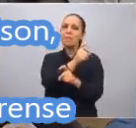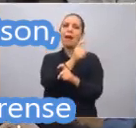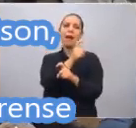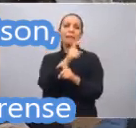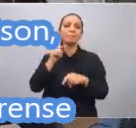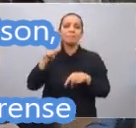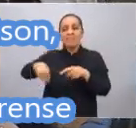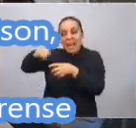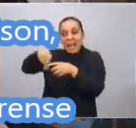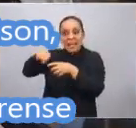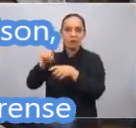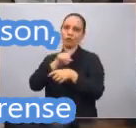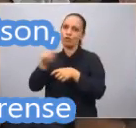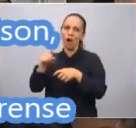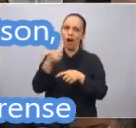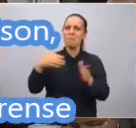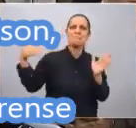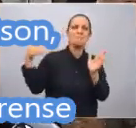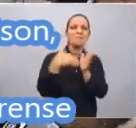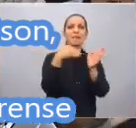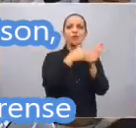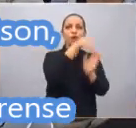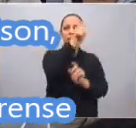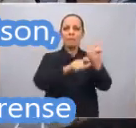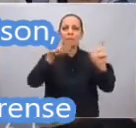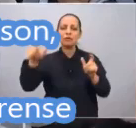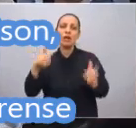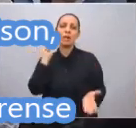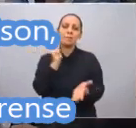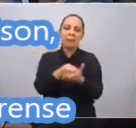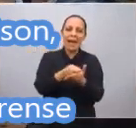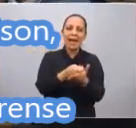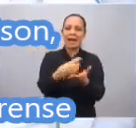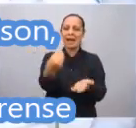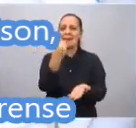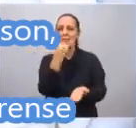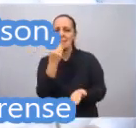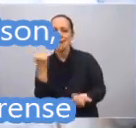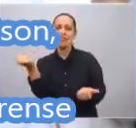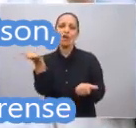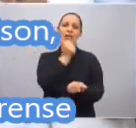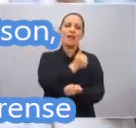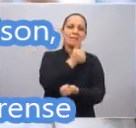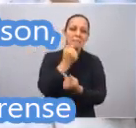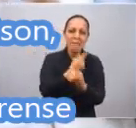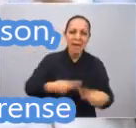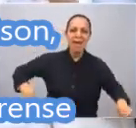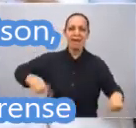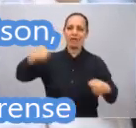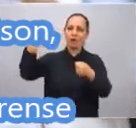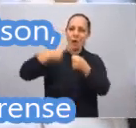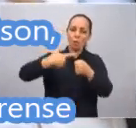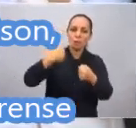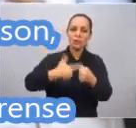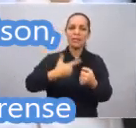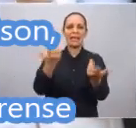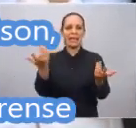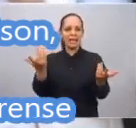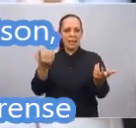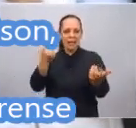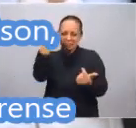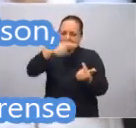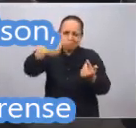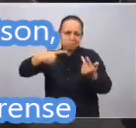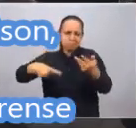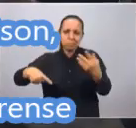pocos, sino los millones que pagan los alimentos, los remedios, el combustible, todo lo